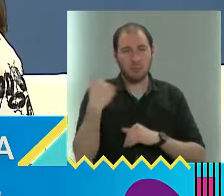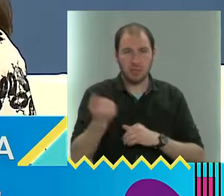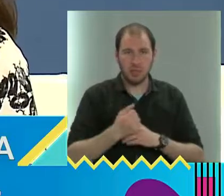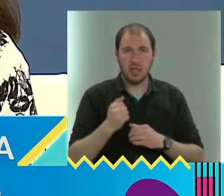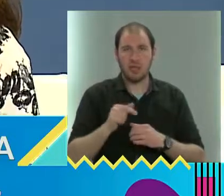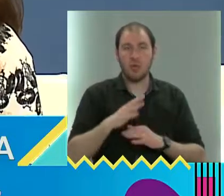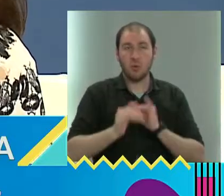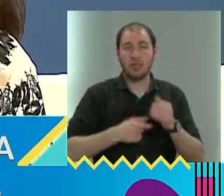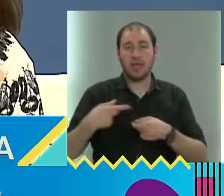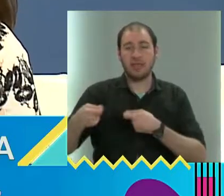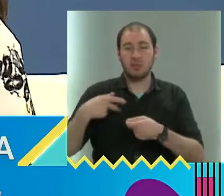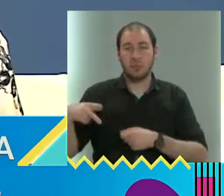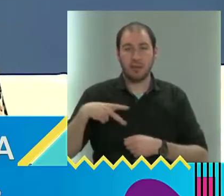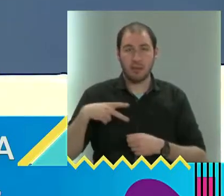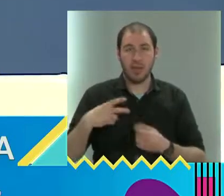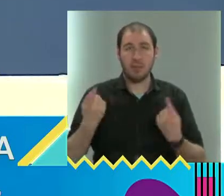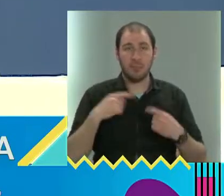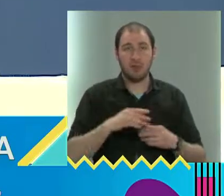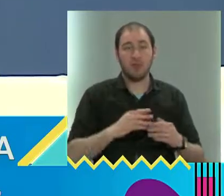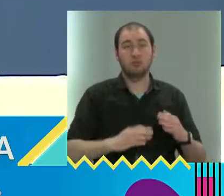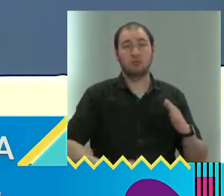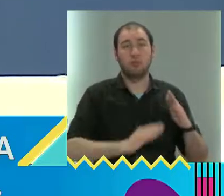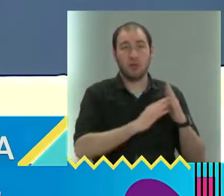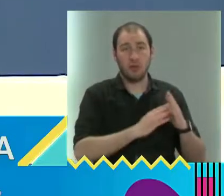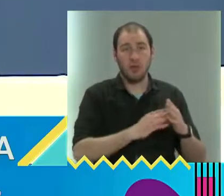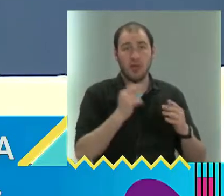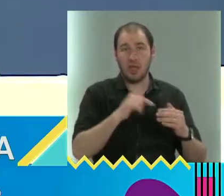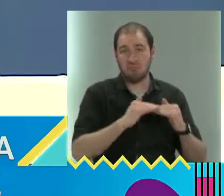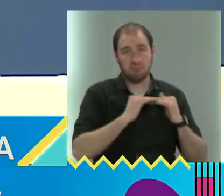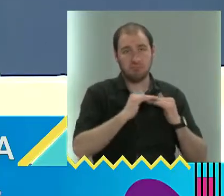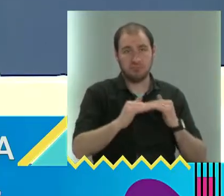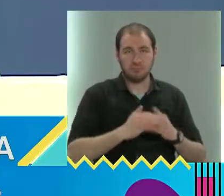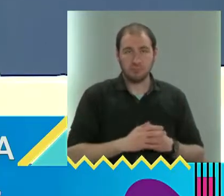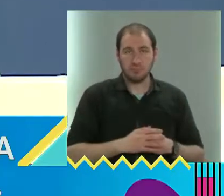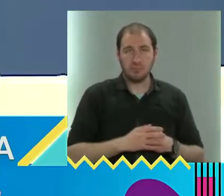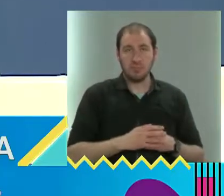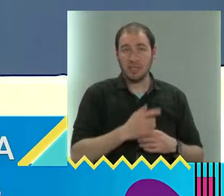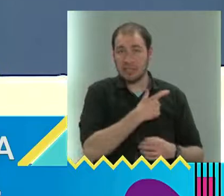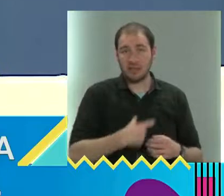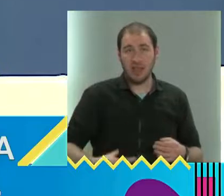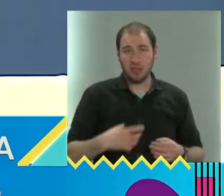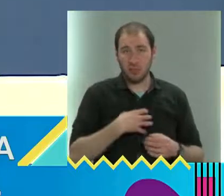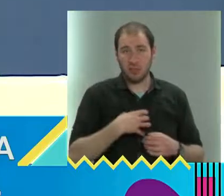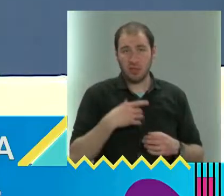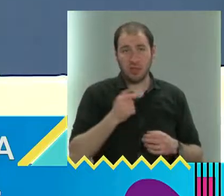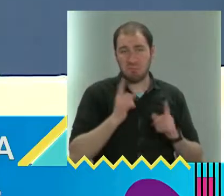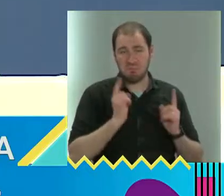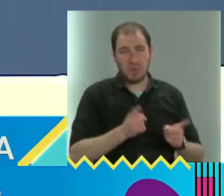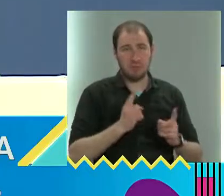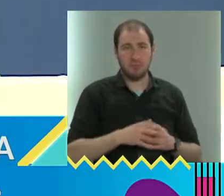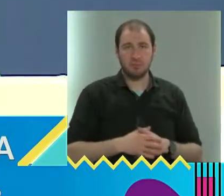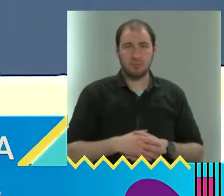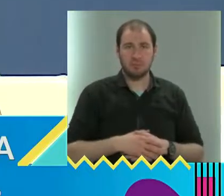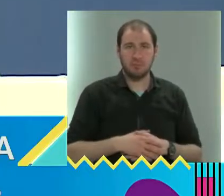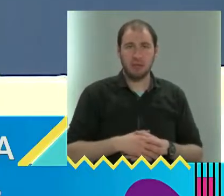me refiero a la gestión privada. Pero en el nivel superior la cosa sigue estatal, la cosa sigue como hasta ahora. Perfecto. Es